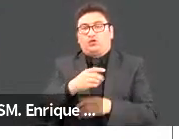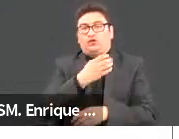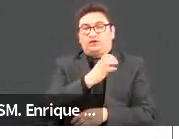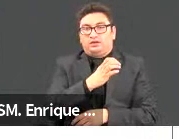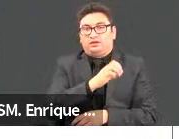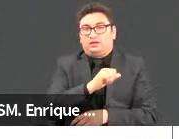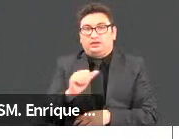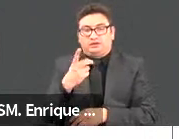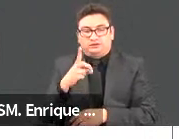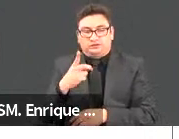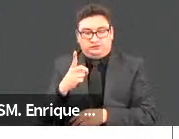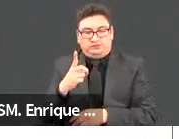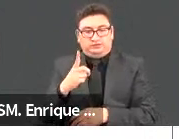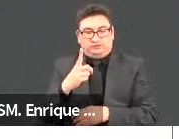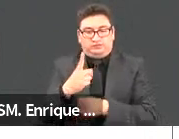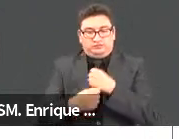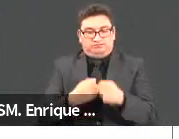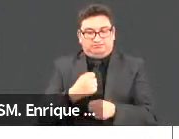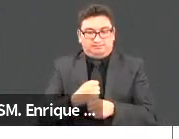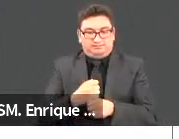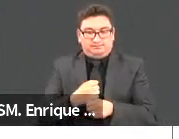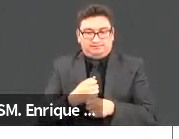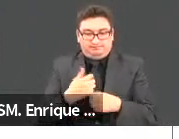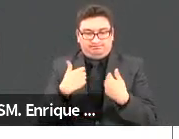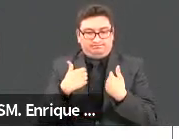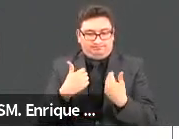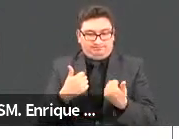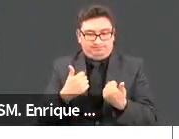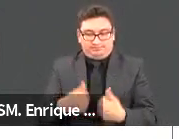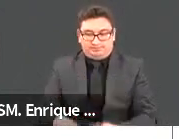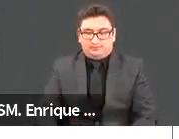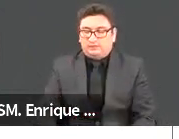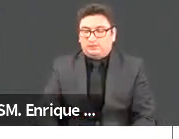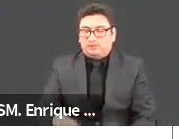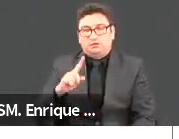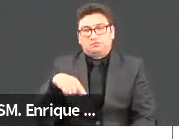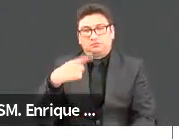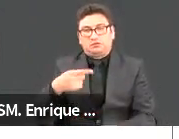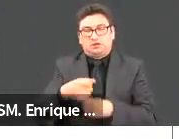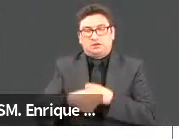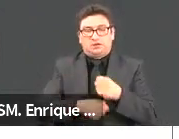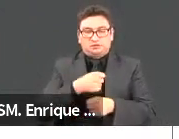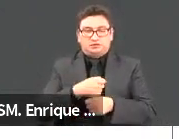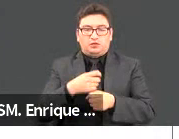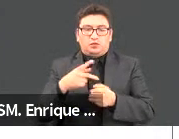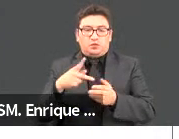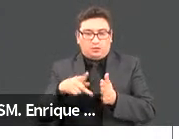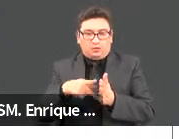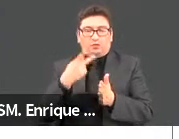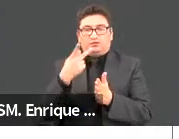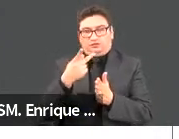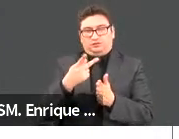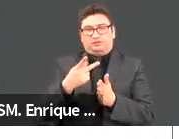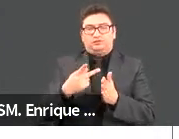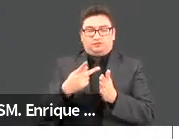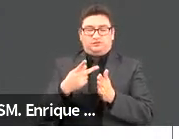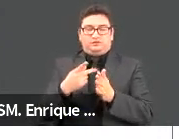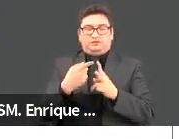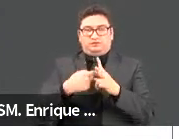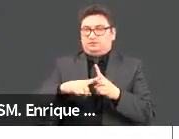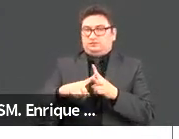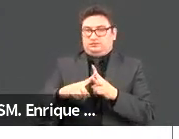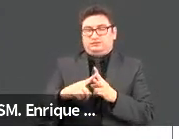a diciembre del mismo, ¿correcto? Entonces, y al año siguiente, bueno, volví a empezar de cero a partir